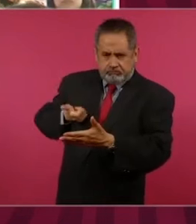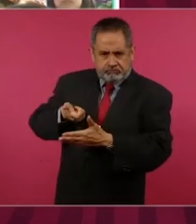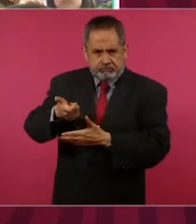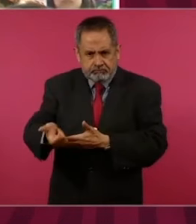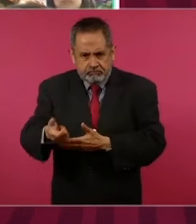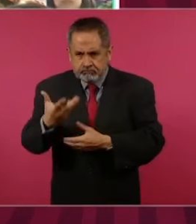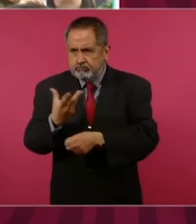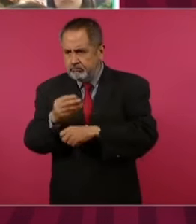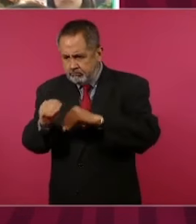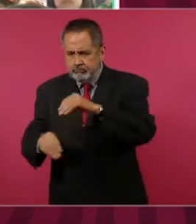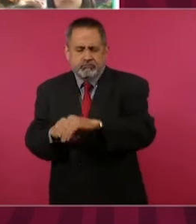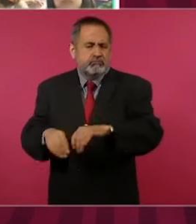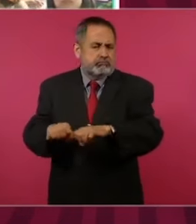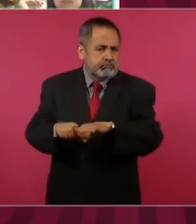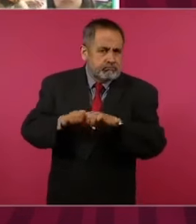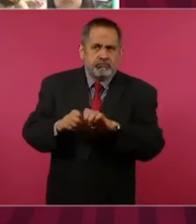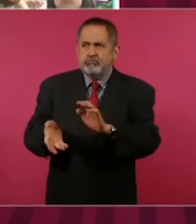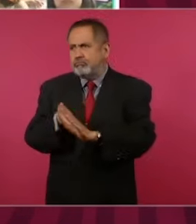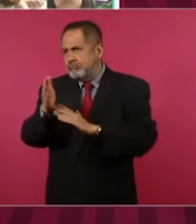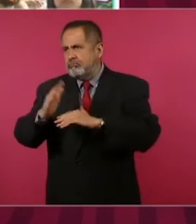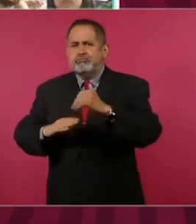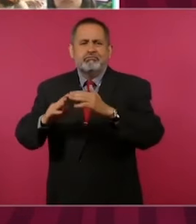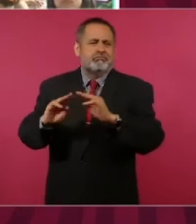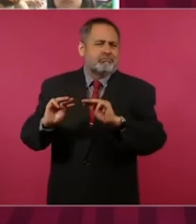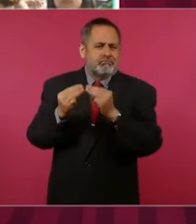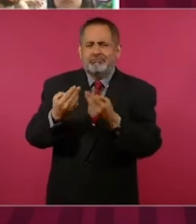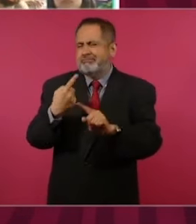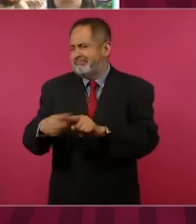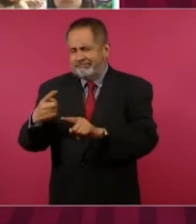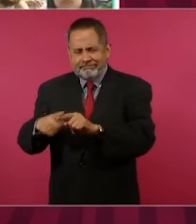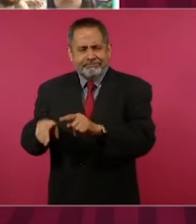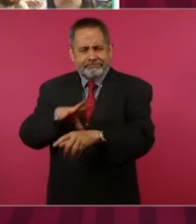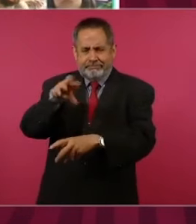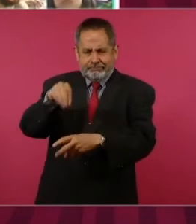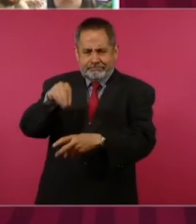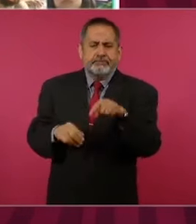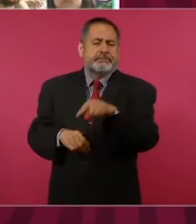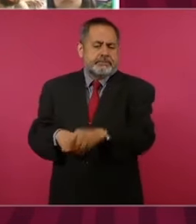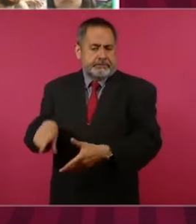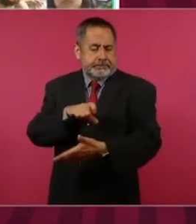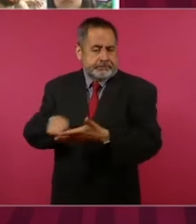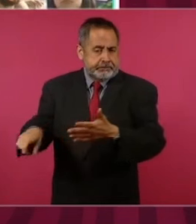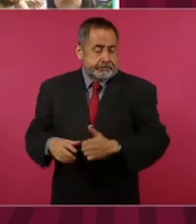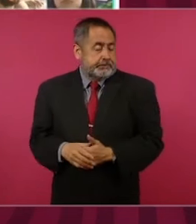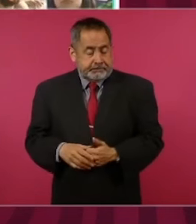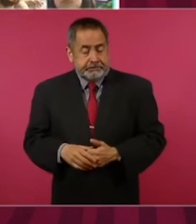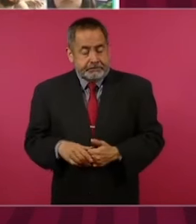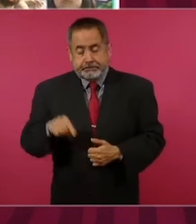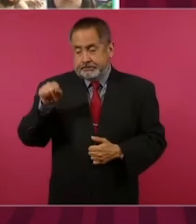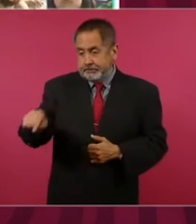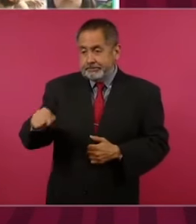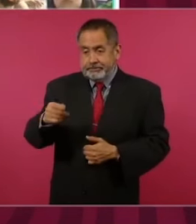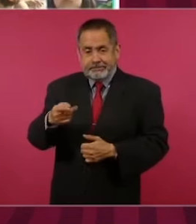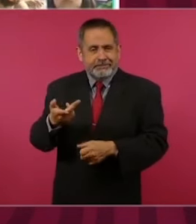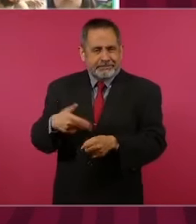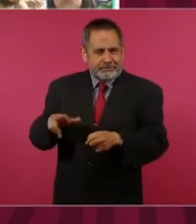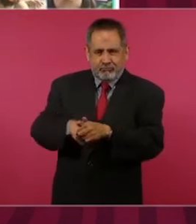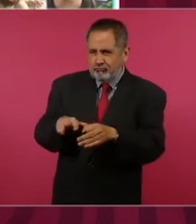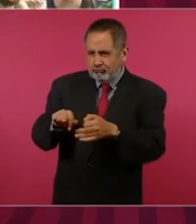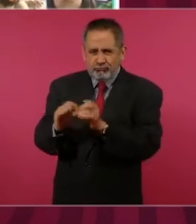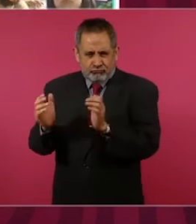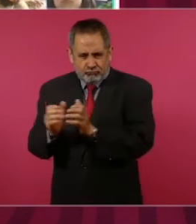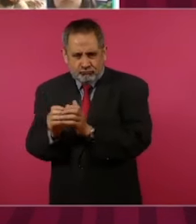en cuanto a equipo, infraestructura, mobiliario. Es fundamental porque en estos centros de salud se fortalece la